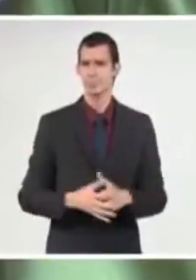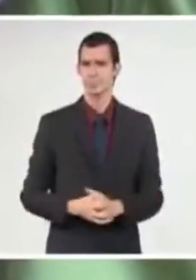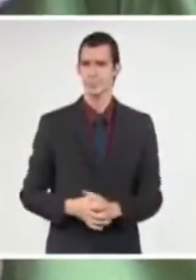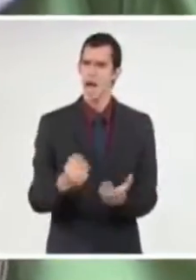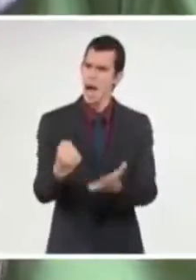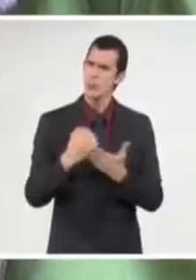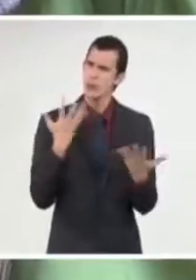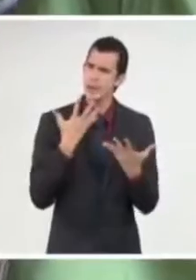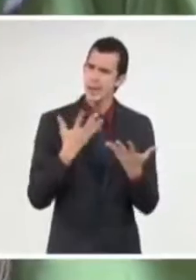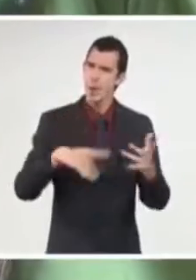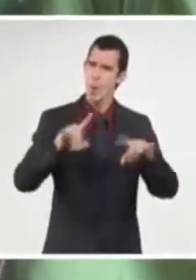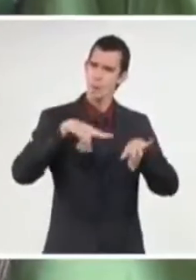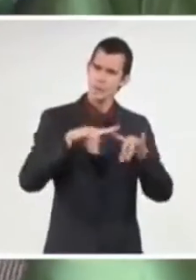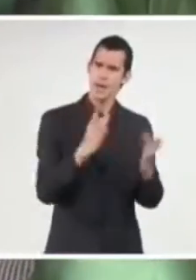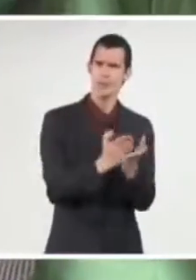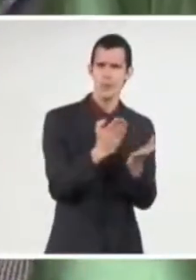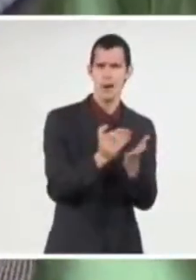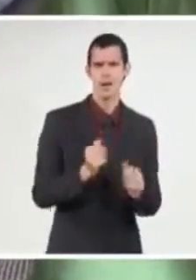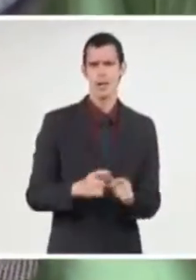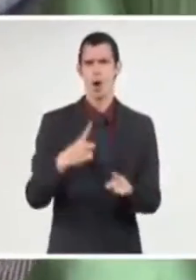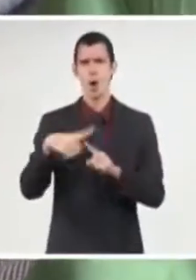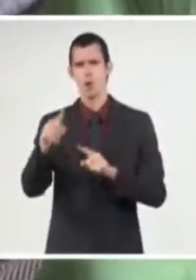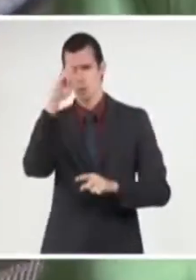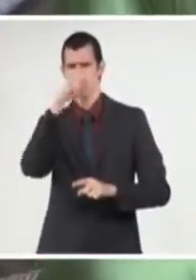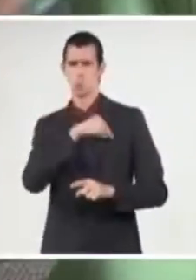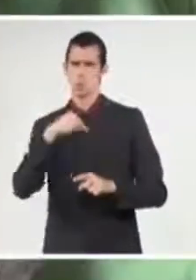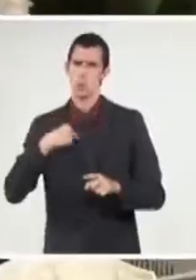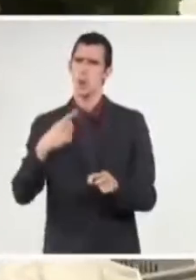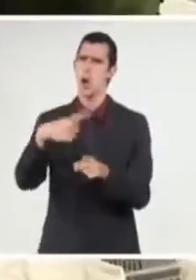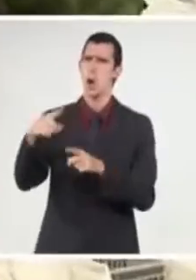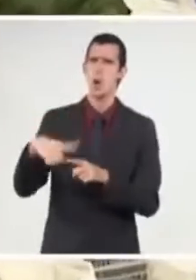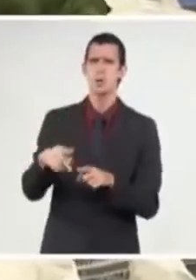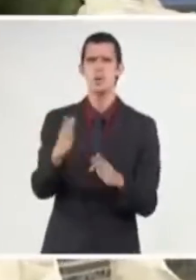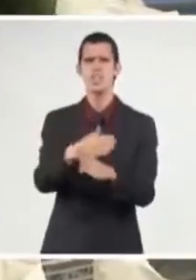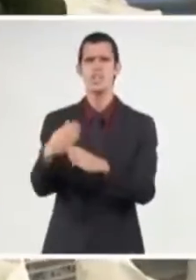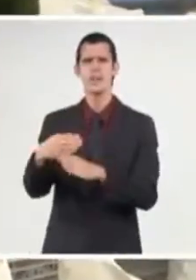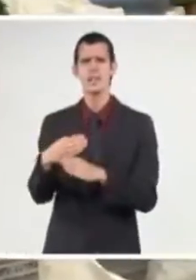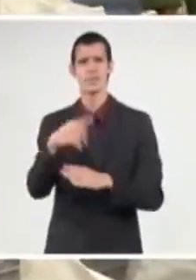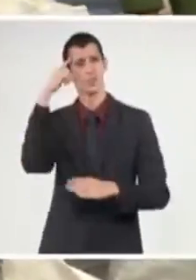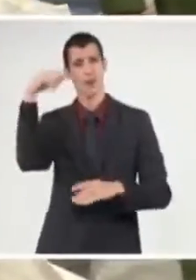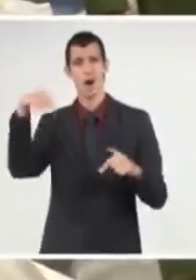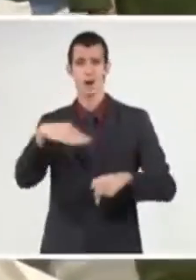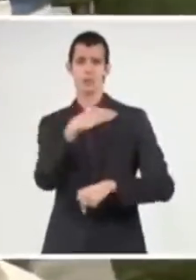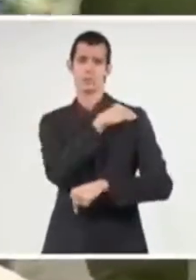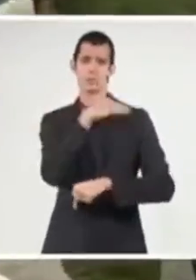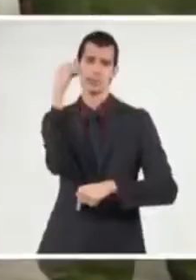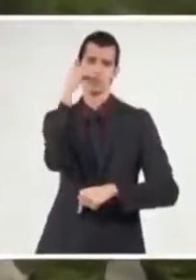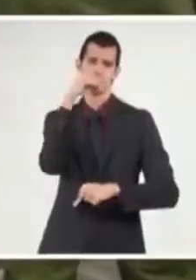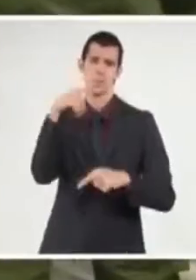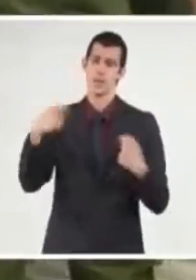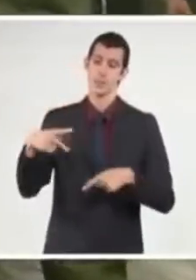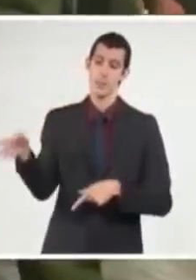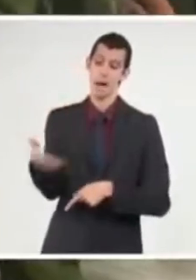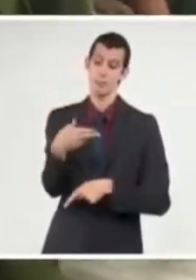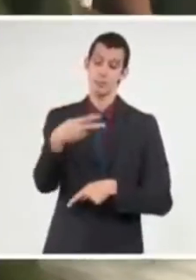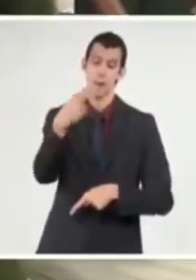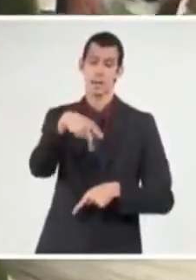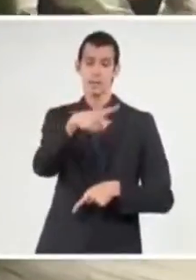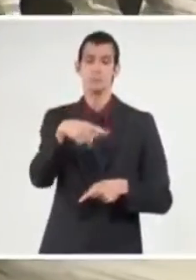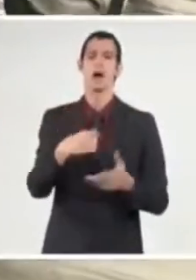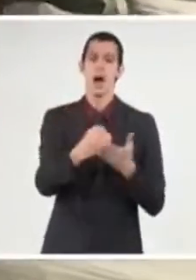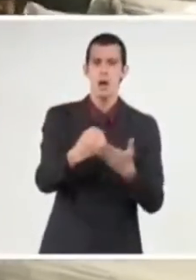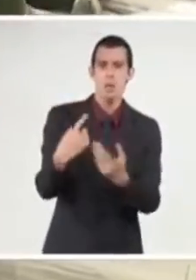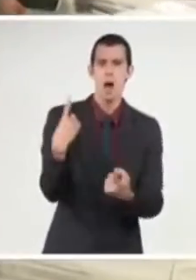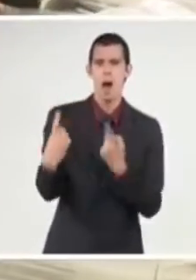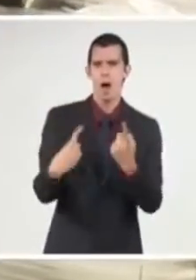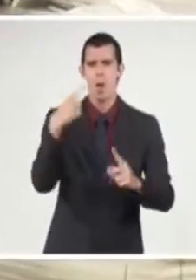otras entidades de la capital, con el objetivo de agilizar y optimizar todo el proceso de revisión y chequeo de cada producto para